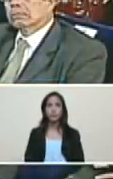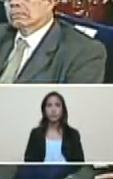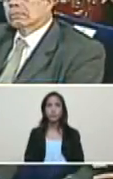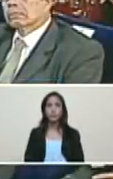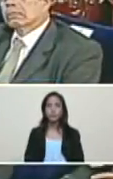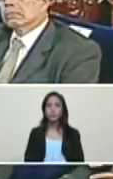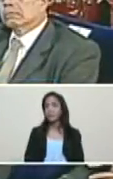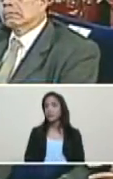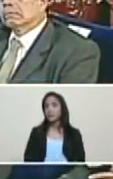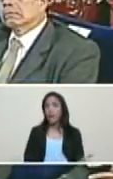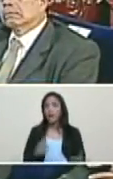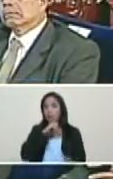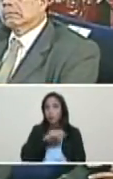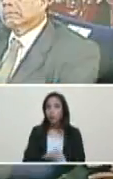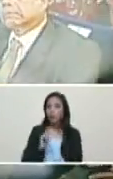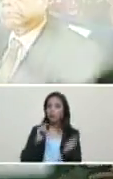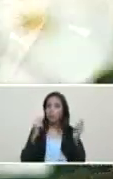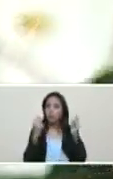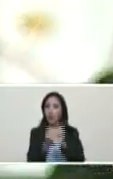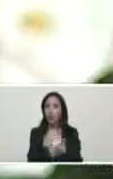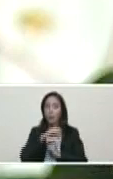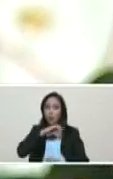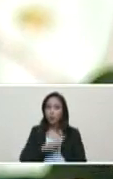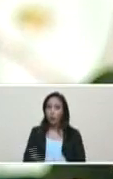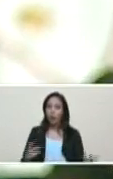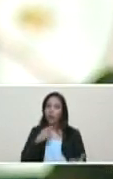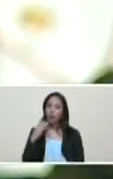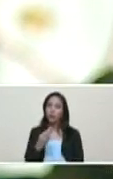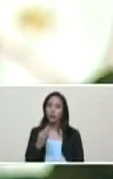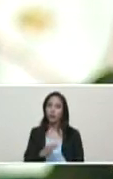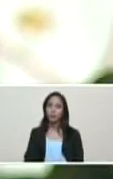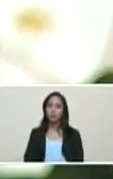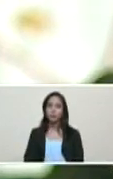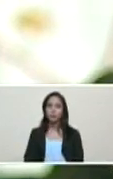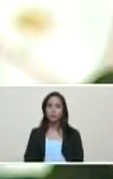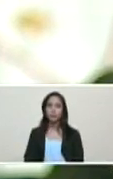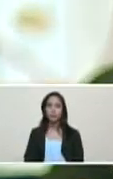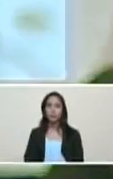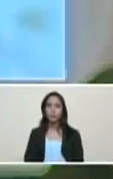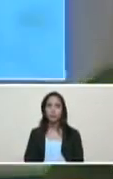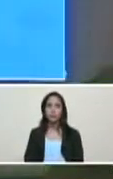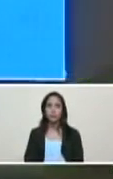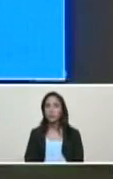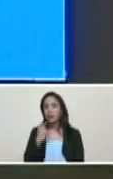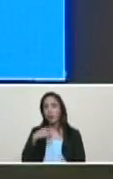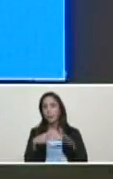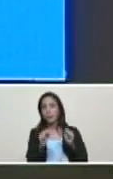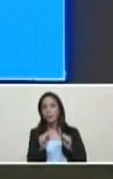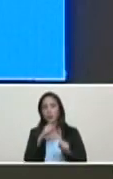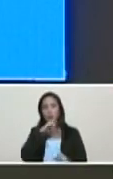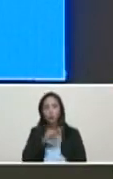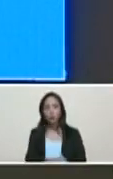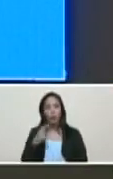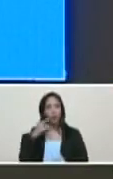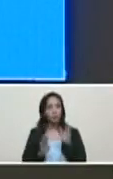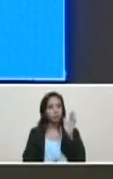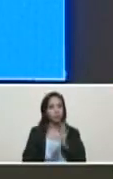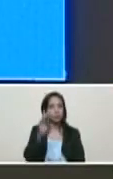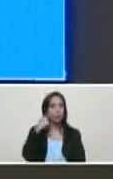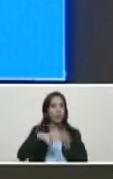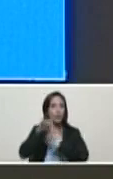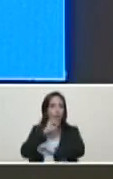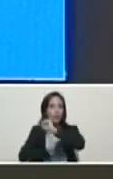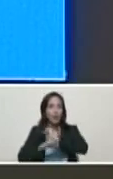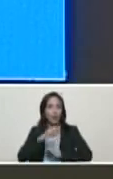Hay que reescribir la historia con la verdad. Hay que reaprender la historia para defender la